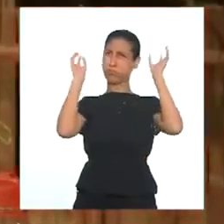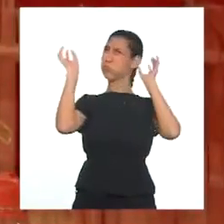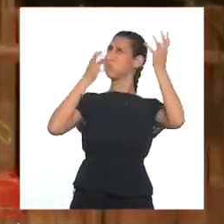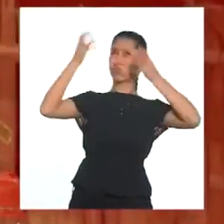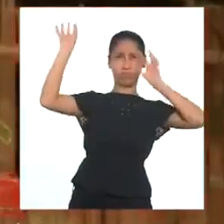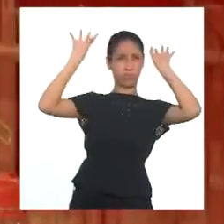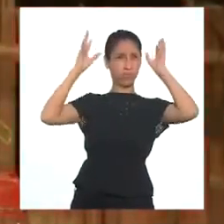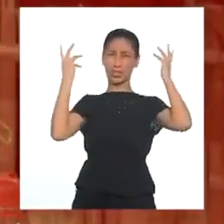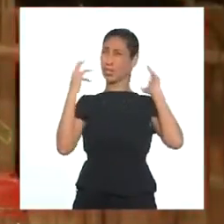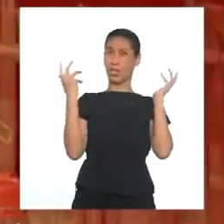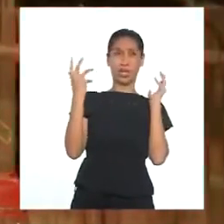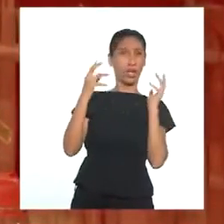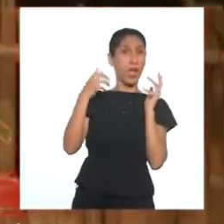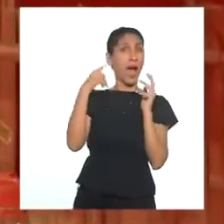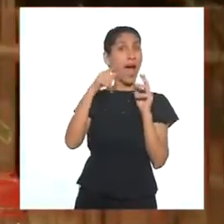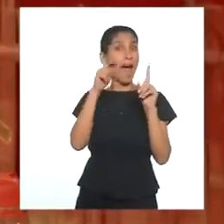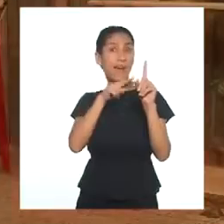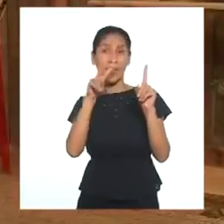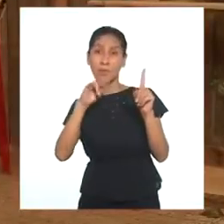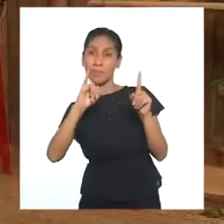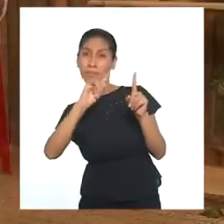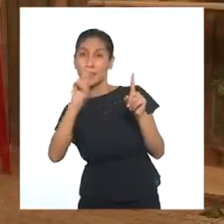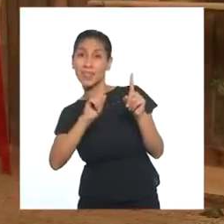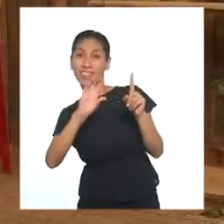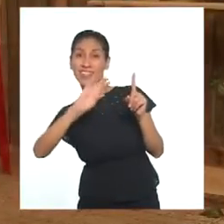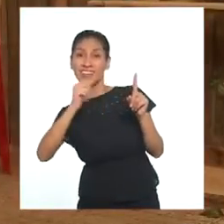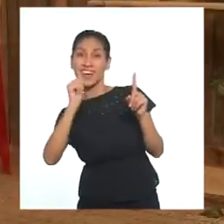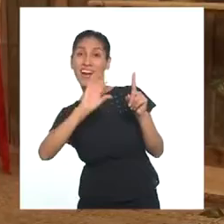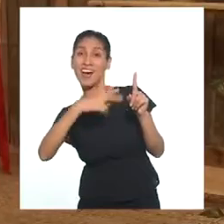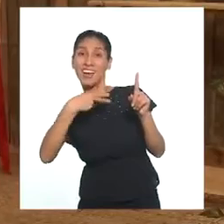¡Miren! ¡Es la señora Vizcacha!